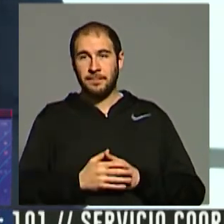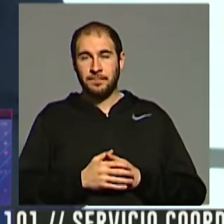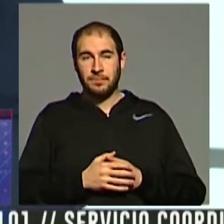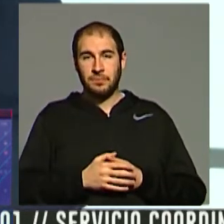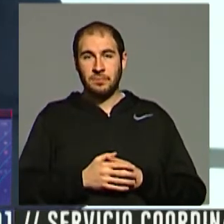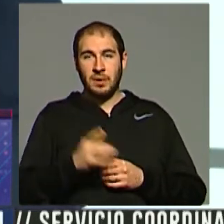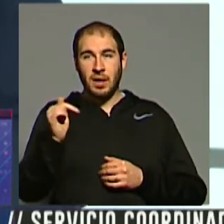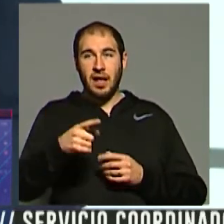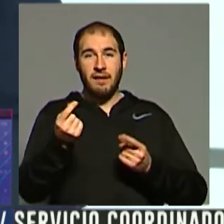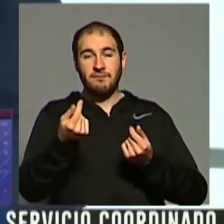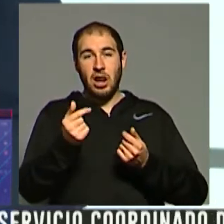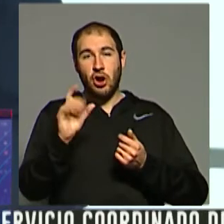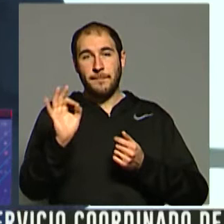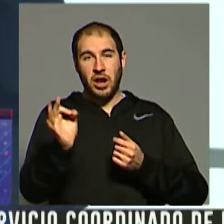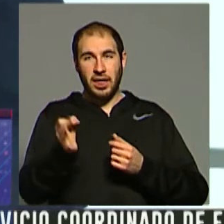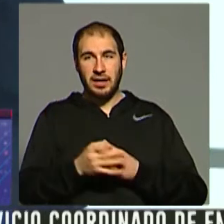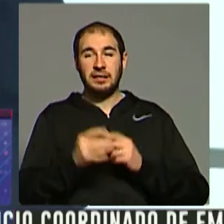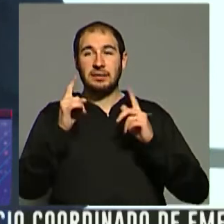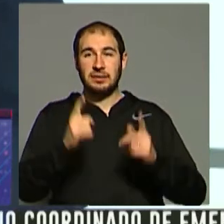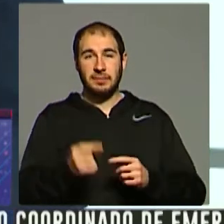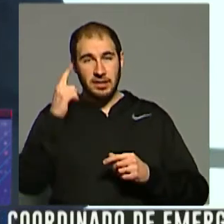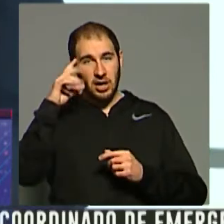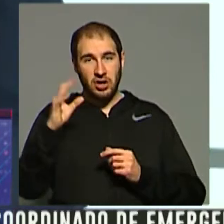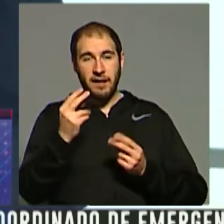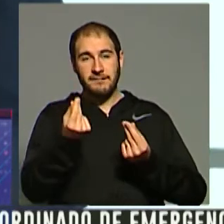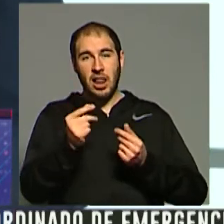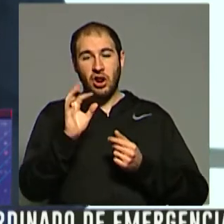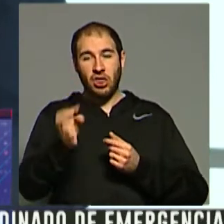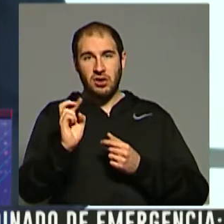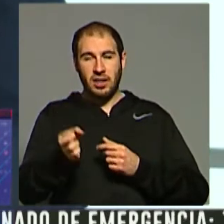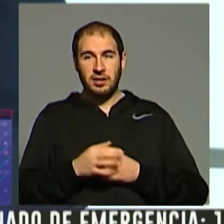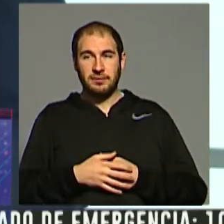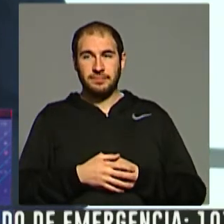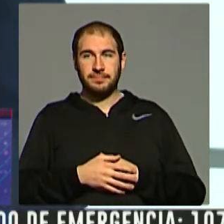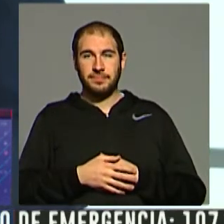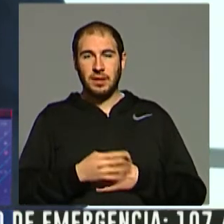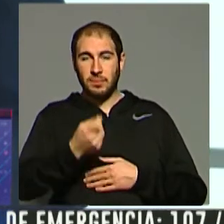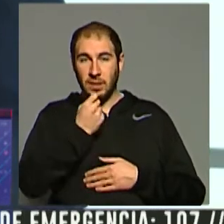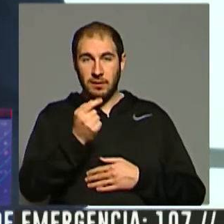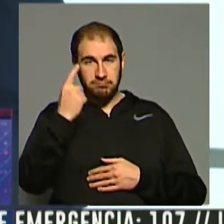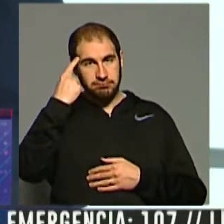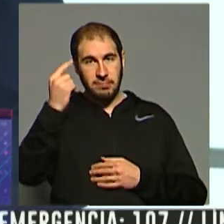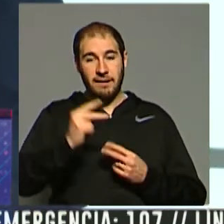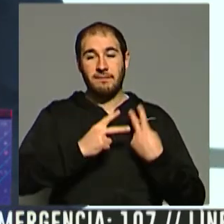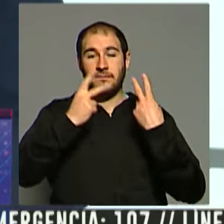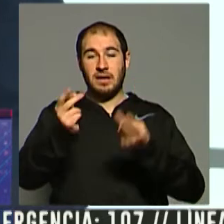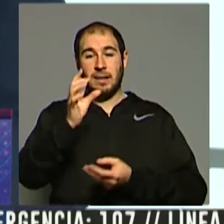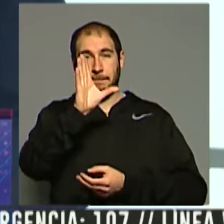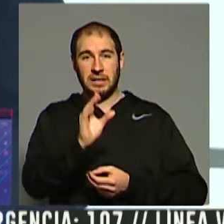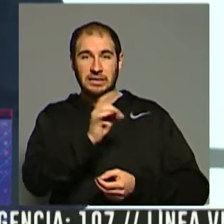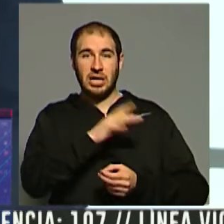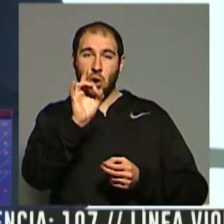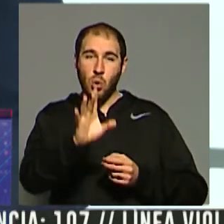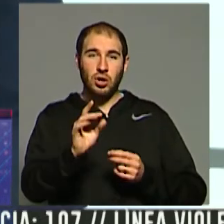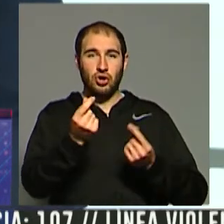cuenta la cotización de las monedas y también teniendo en cuenta la cotización del dólar así que si uno tiene pensado viajar al país vecino sólo